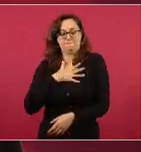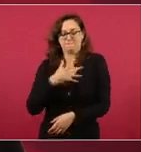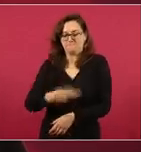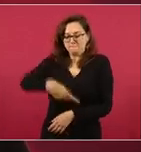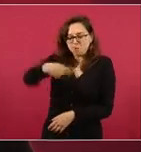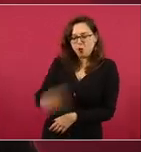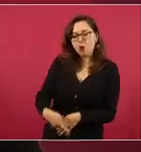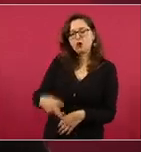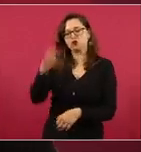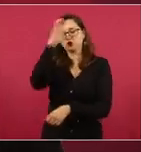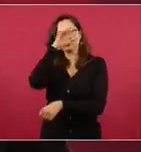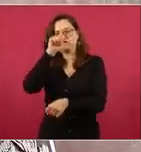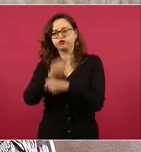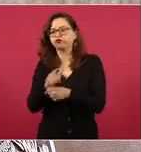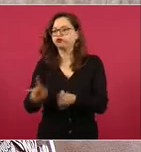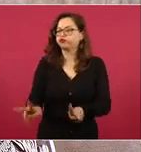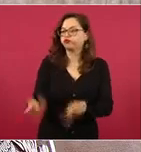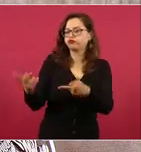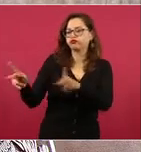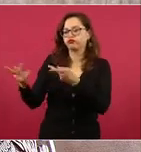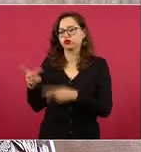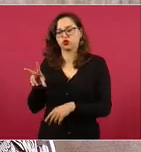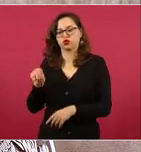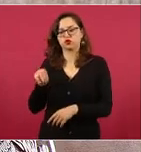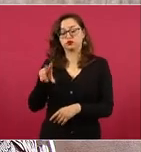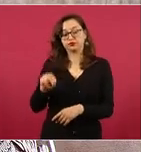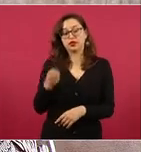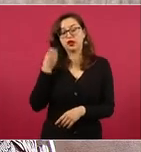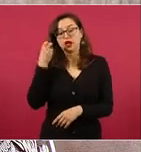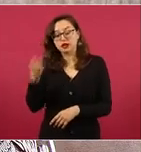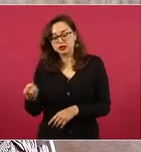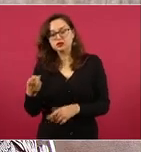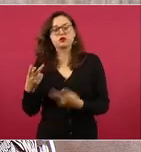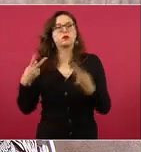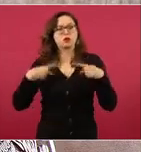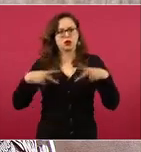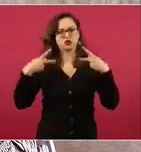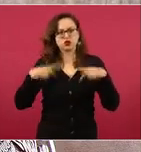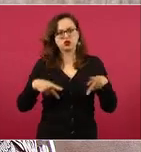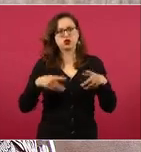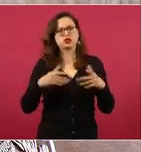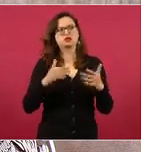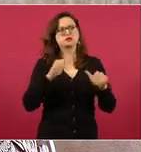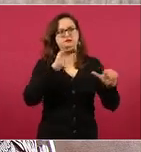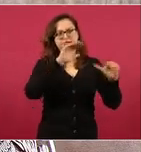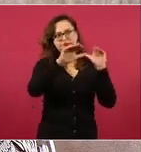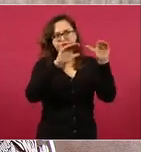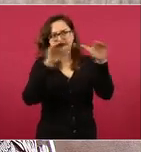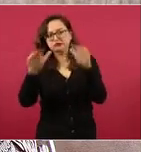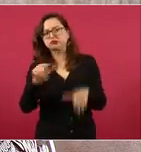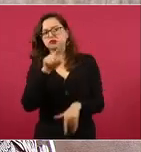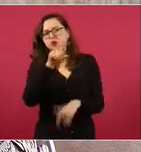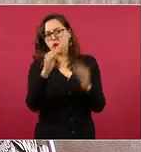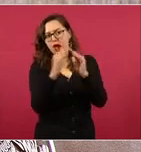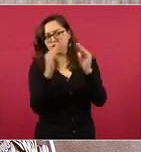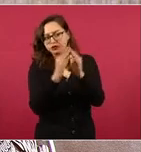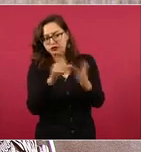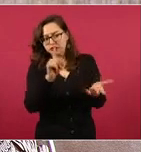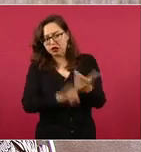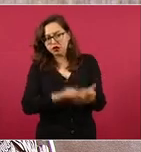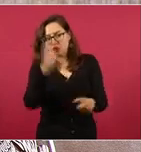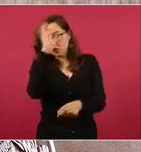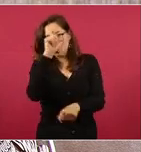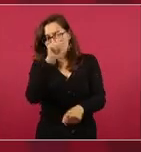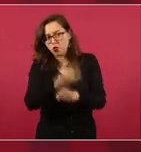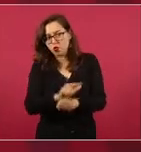coleccionistas, de coleccionistas que ya tenían patrimonio en sus casas, y la posibilidad